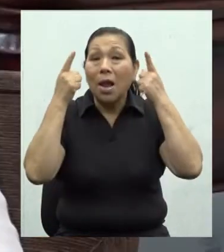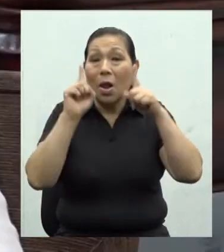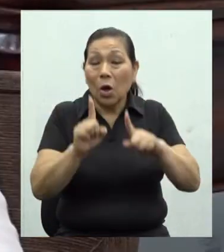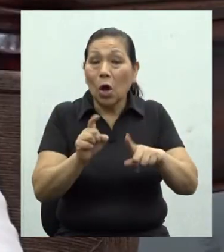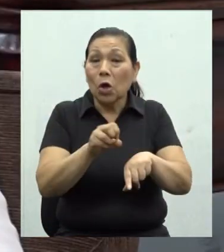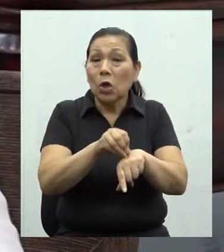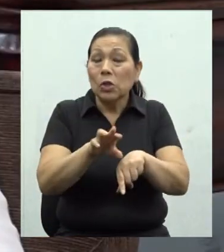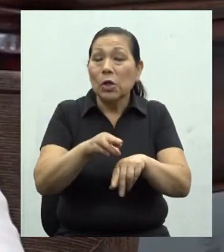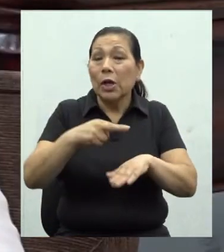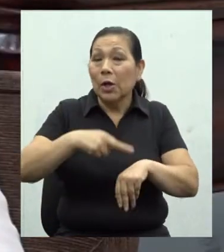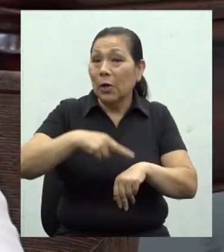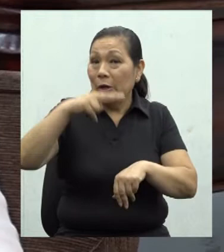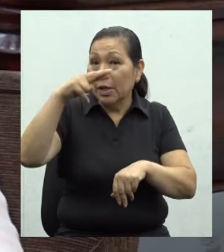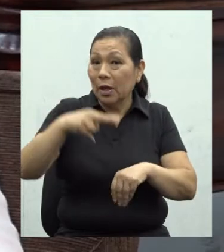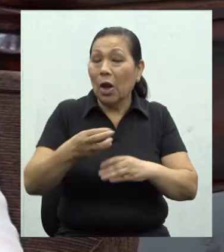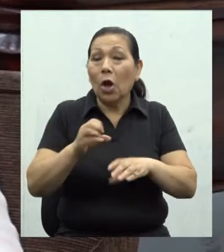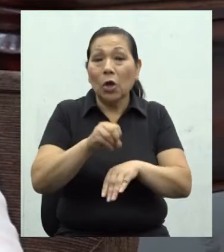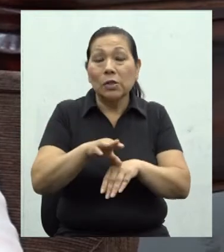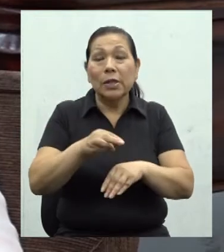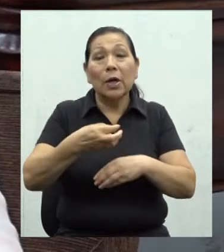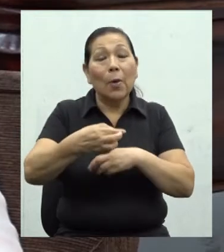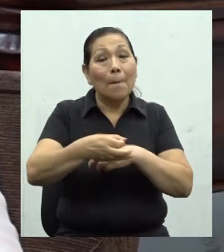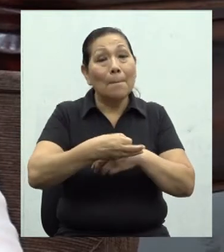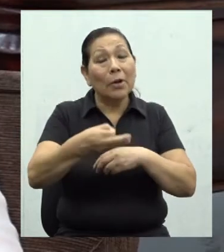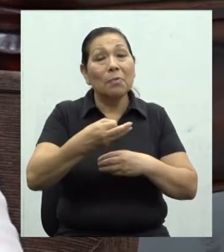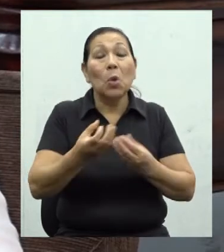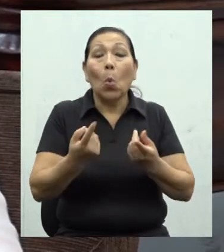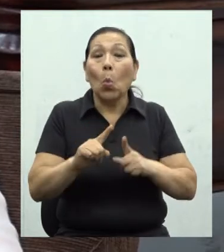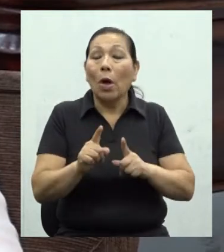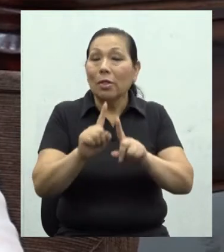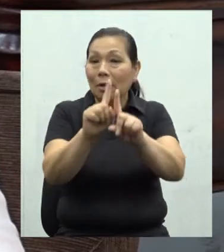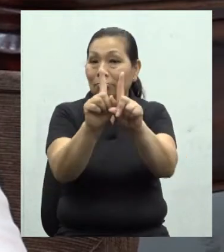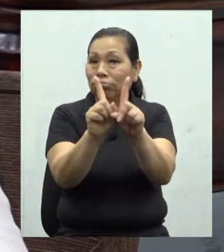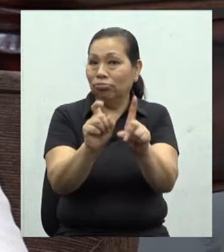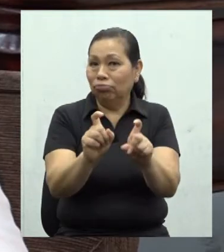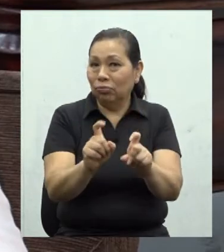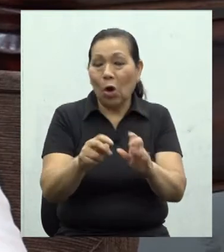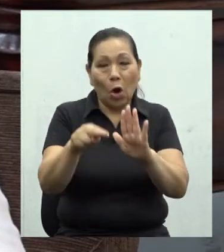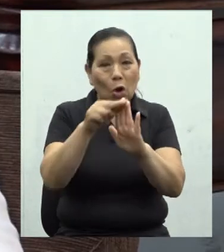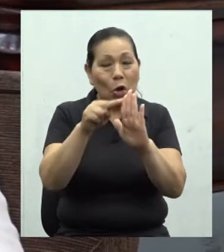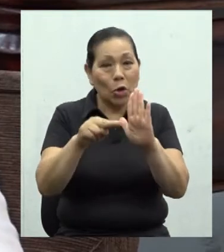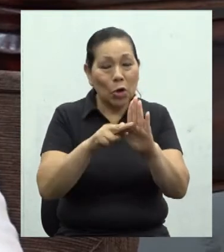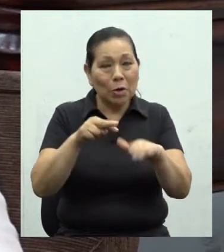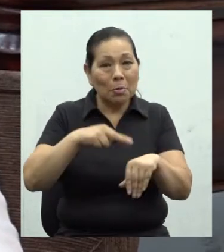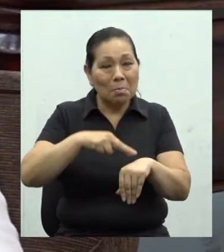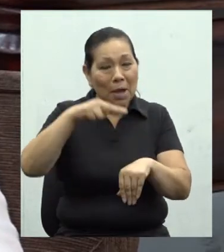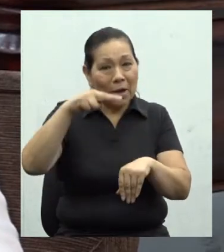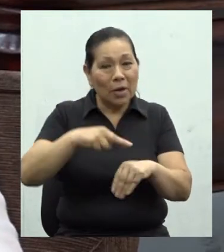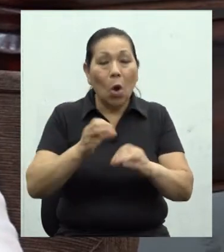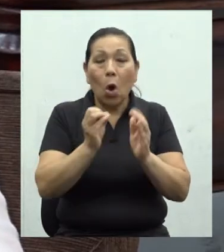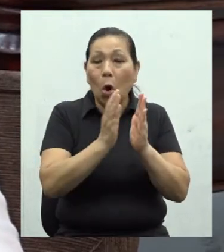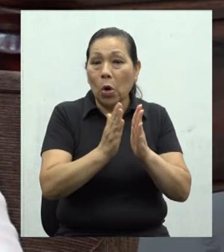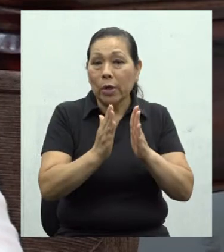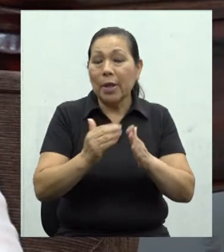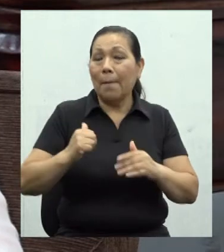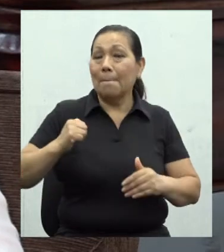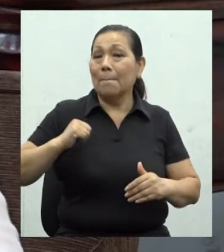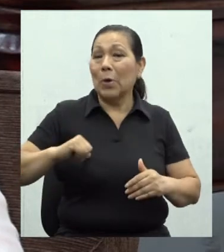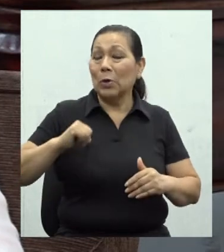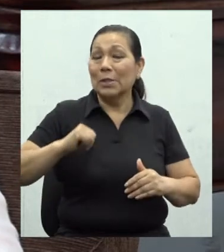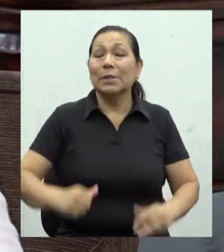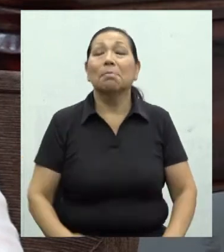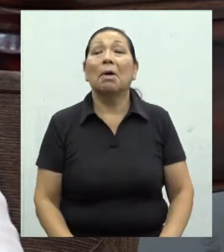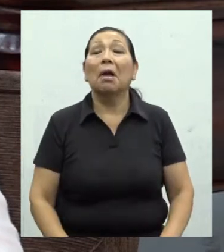del Consejo Regional y del Consejo Provincial cuando se cuestionen normas regionales u ordenanzas